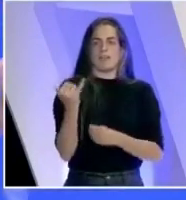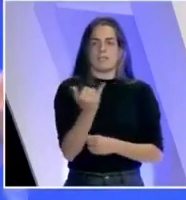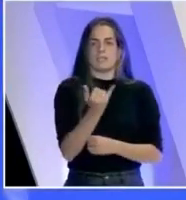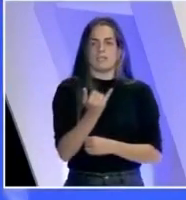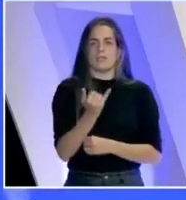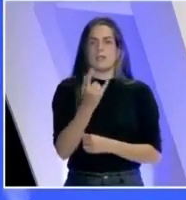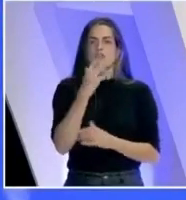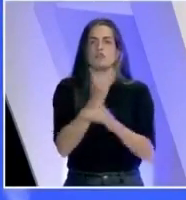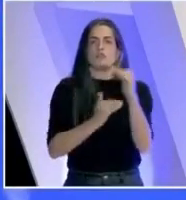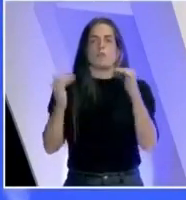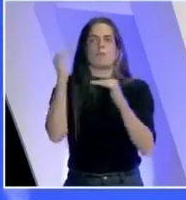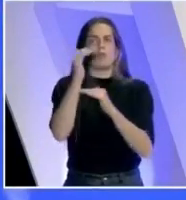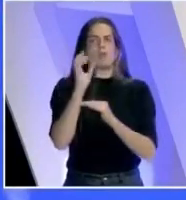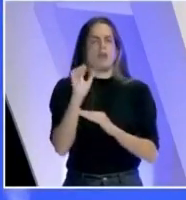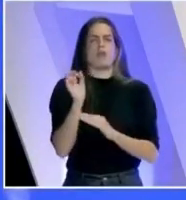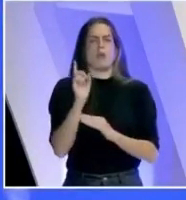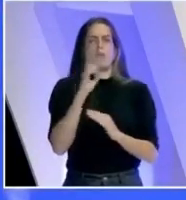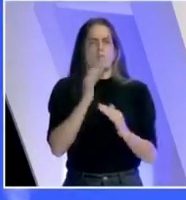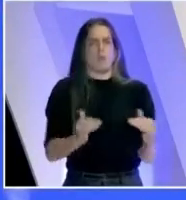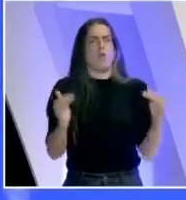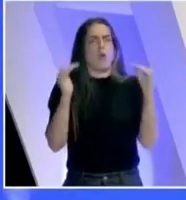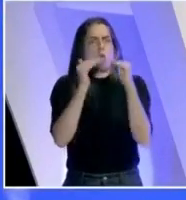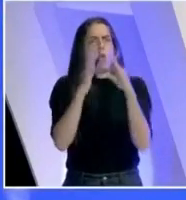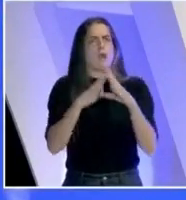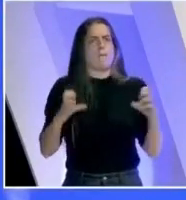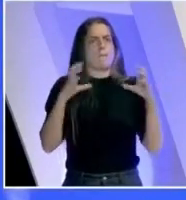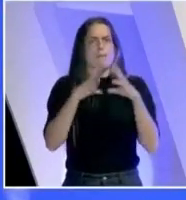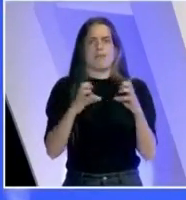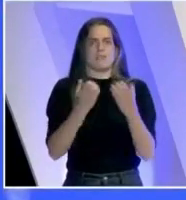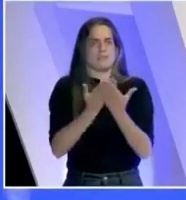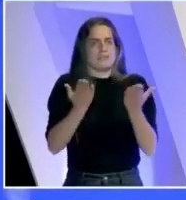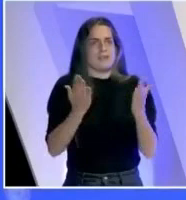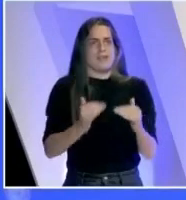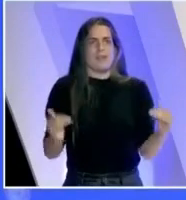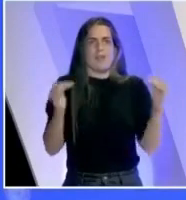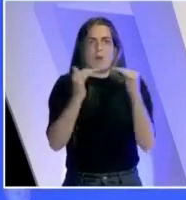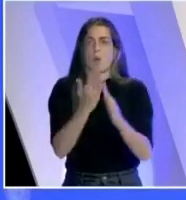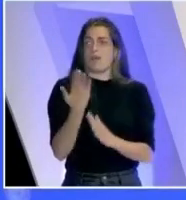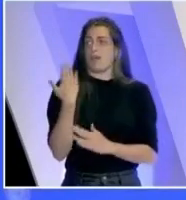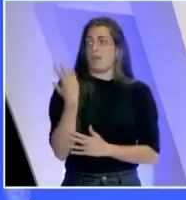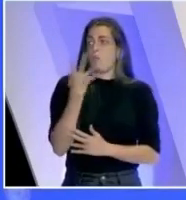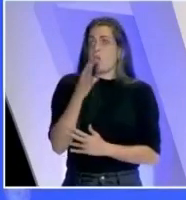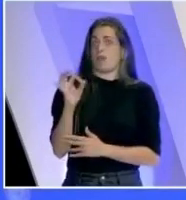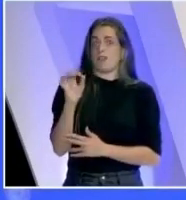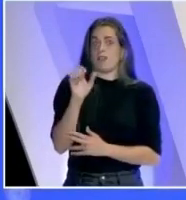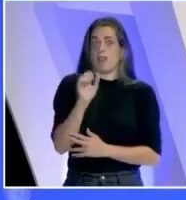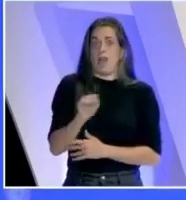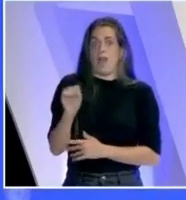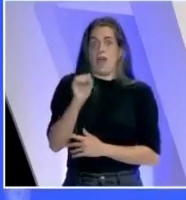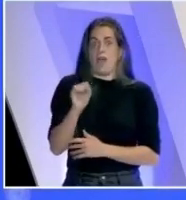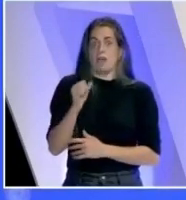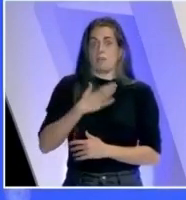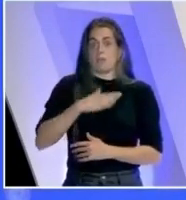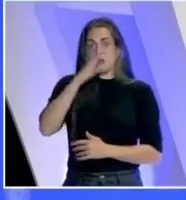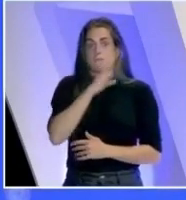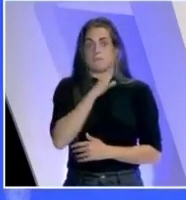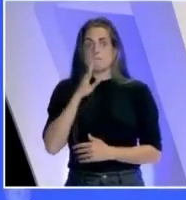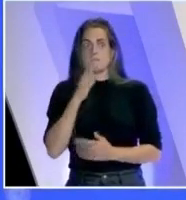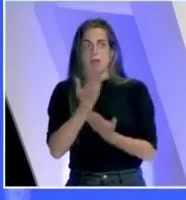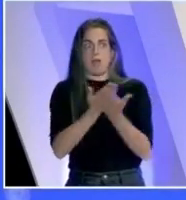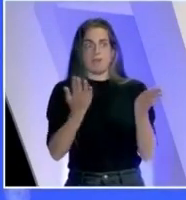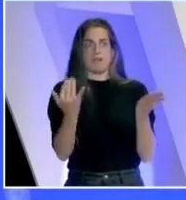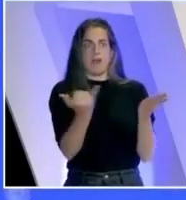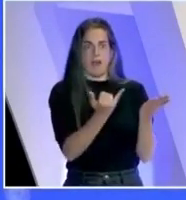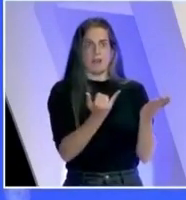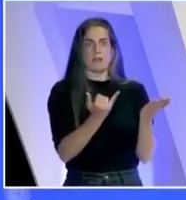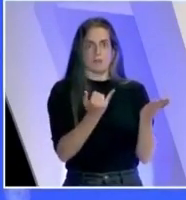decir superiores, pero al menos igual de ambiciosas que las que hace 40 años tuvieron nuestros padres y nuestras madres. Pero lo que sí que es